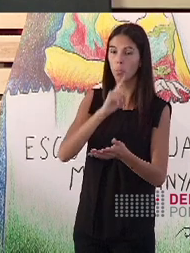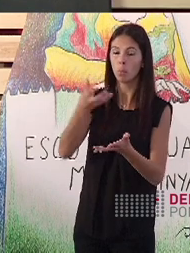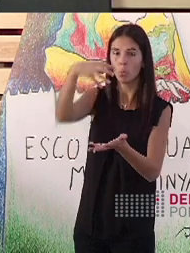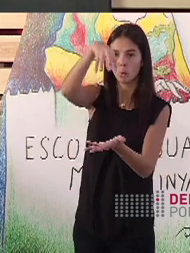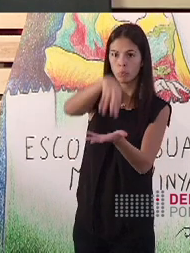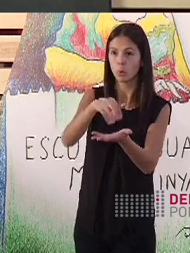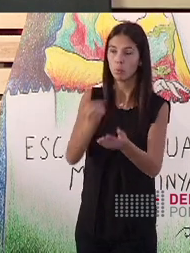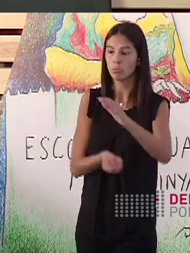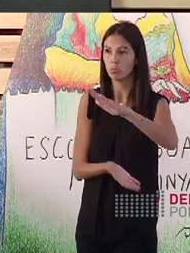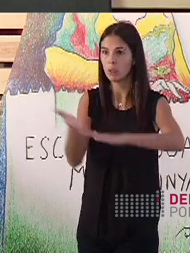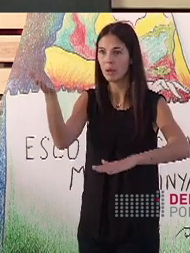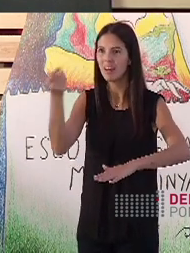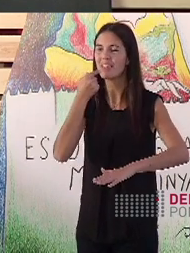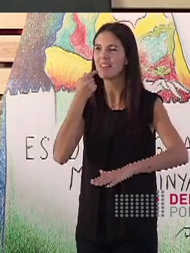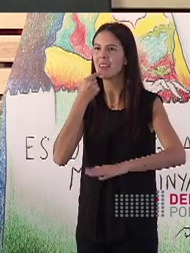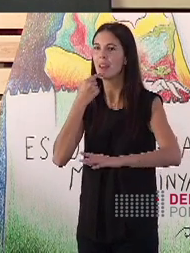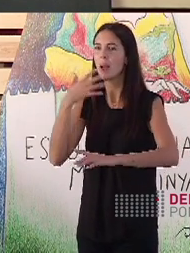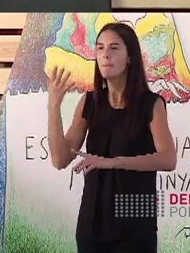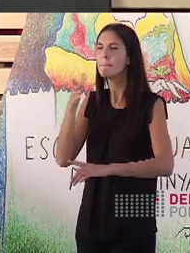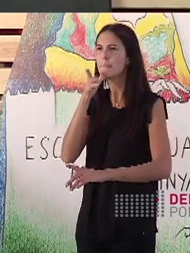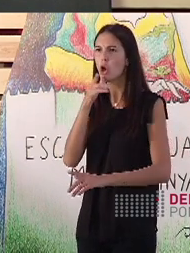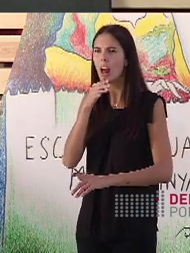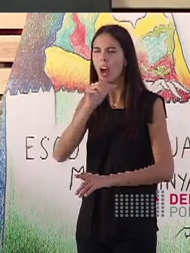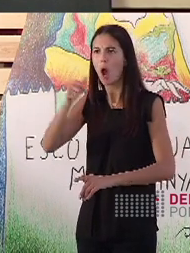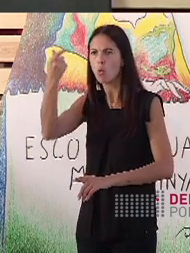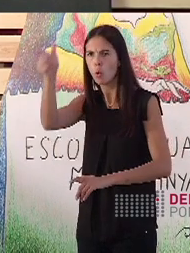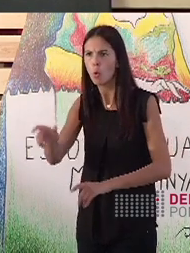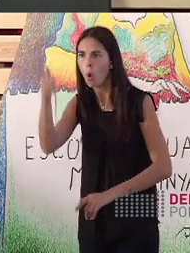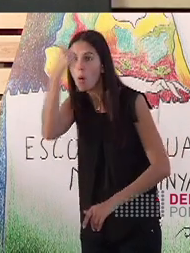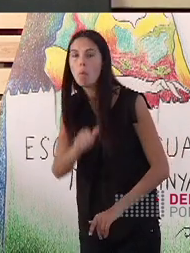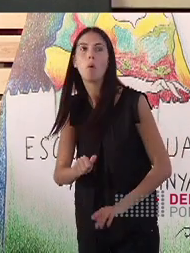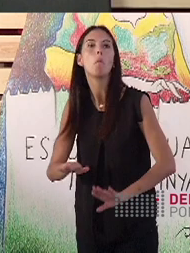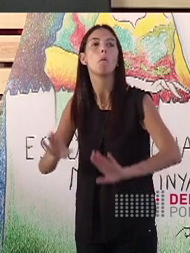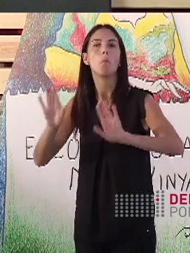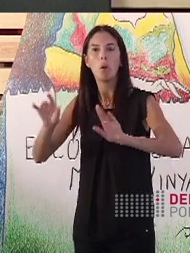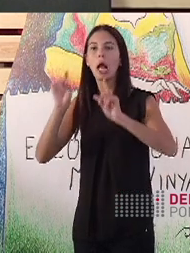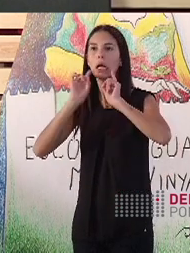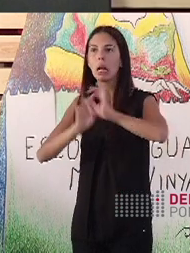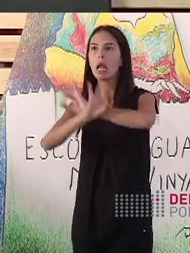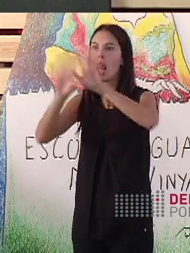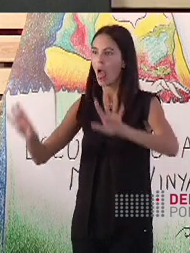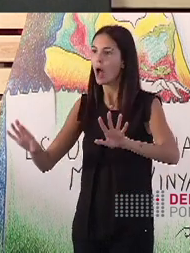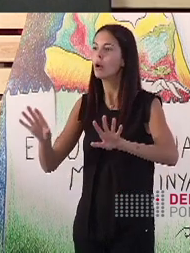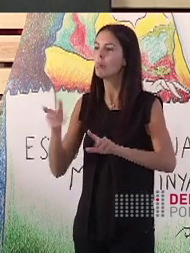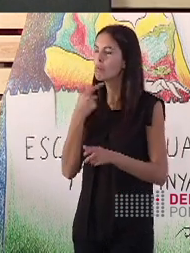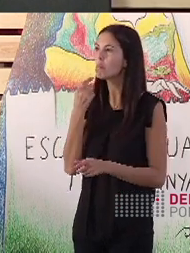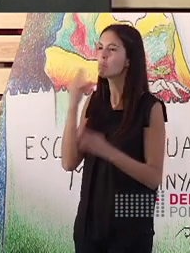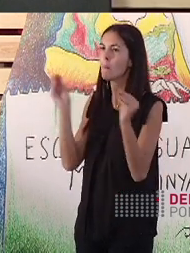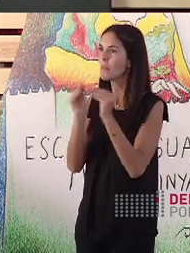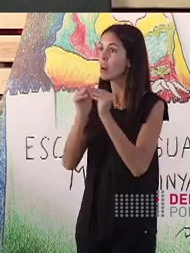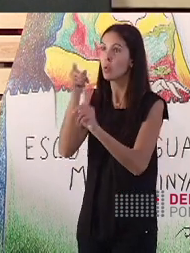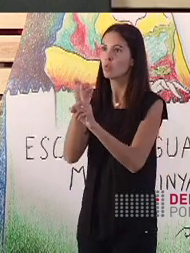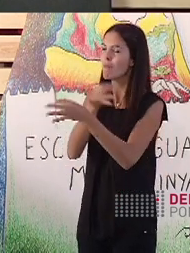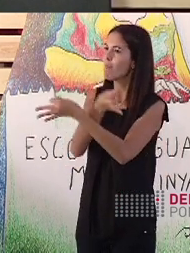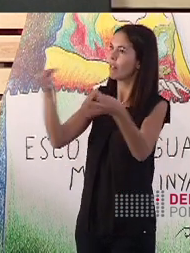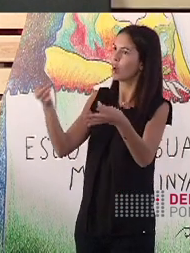Bueno, el titular era, violan a un hombre, y digo, wow, ¿cómo cuando violan a un hombre lo tienen súper claro el verbo, ¿eh? Clarísimo, o sea, es una